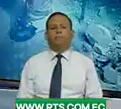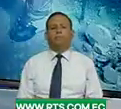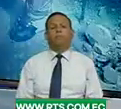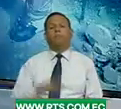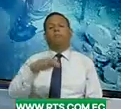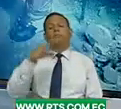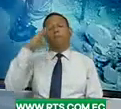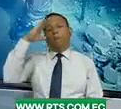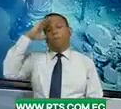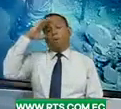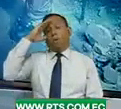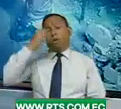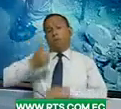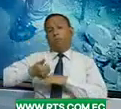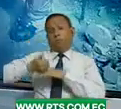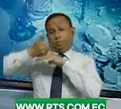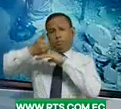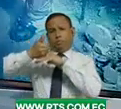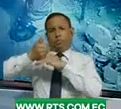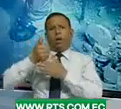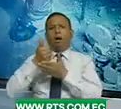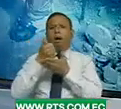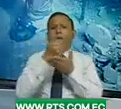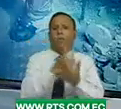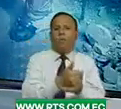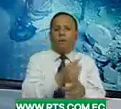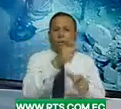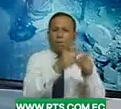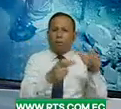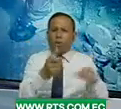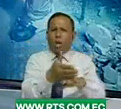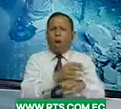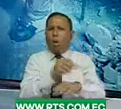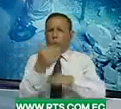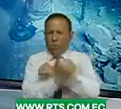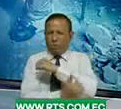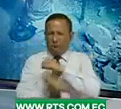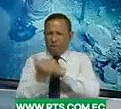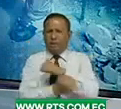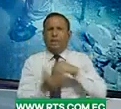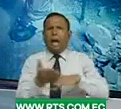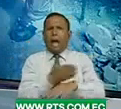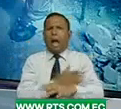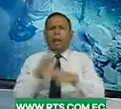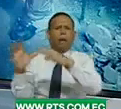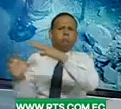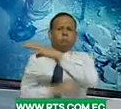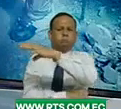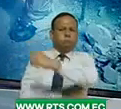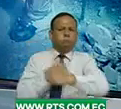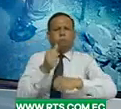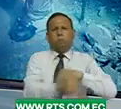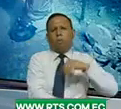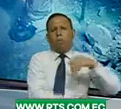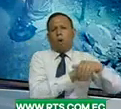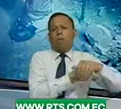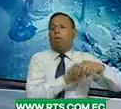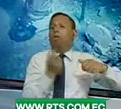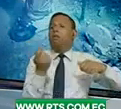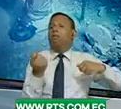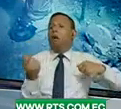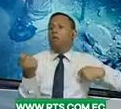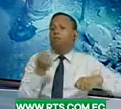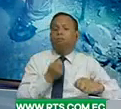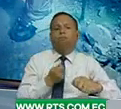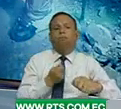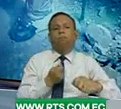Agentes policiales rescataron a varios ciudadanos extranjeros que habían sido secuestrados en Quevedo, provincia de Los Ríos.